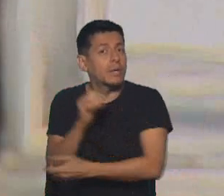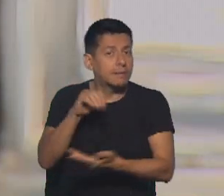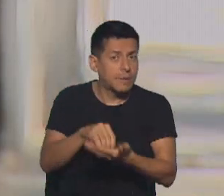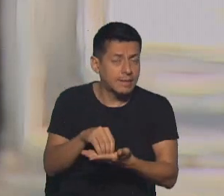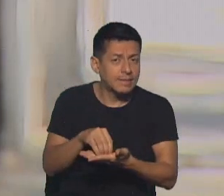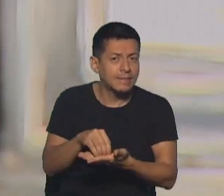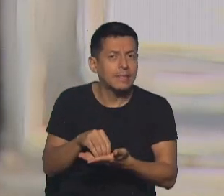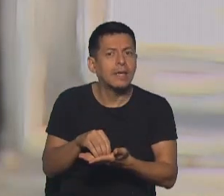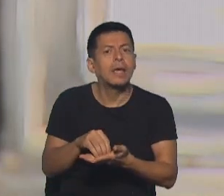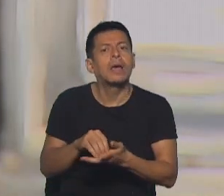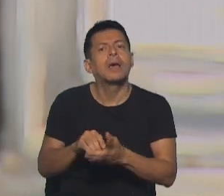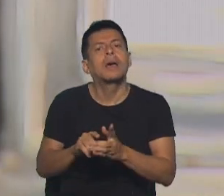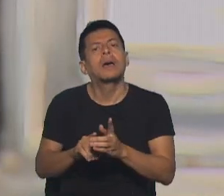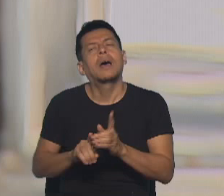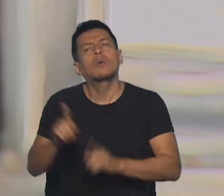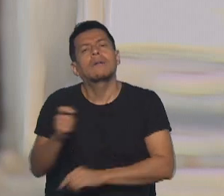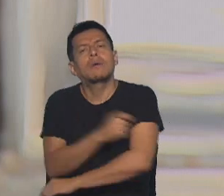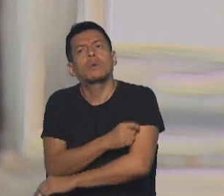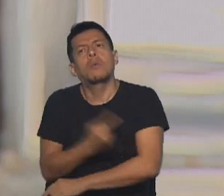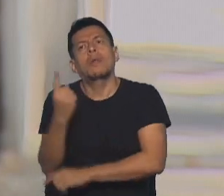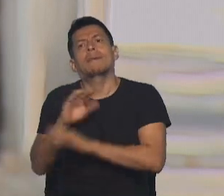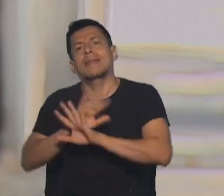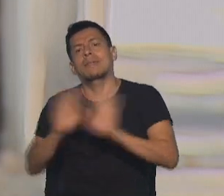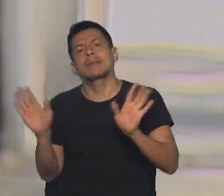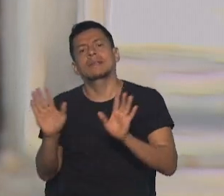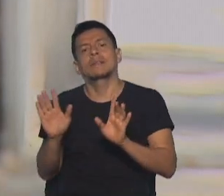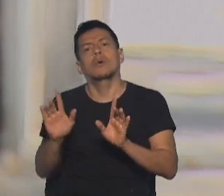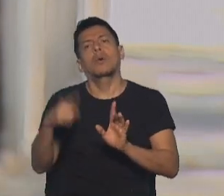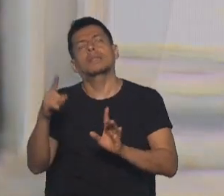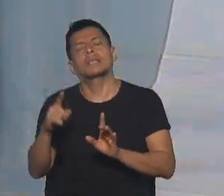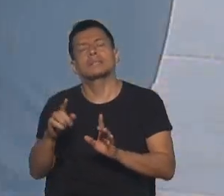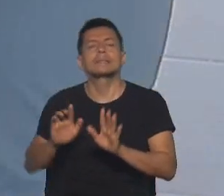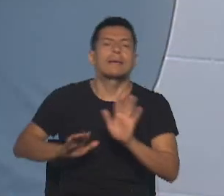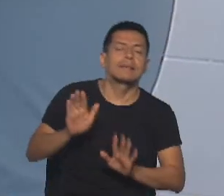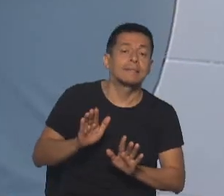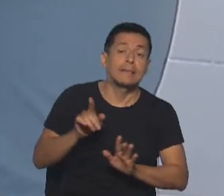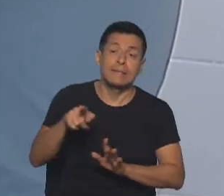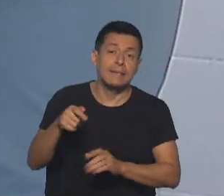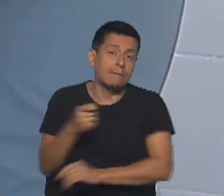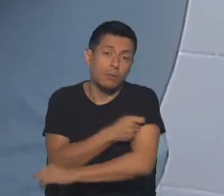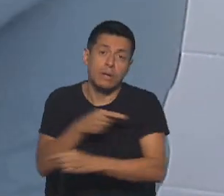que hay vacunas que nos damos una vez en la vida y hay vacunas que nos damos periódicamente. Bueno, esto va a ser una vacuna que nos vamos a tener que dar periódicamente.